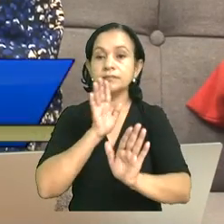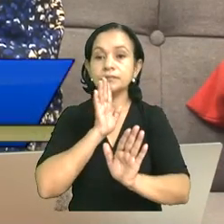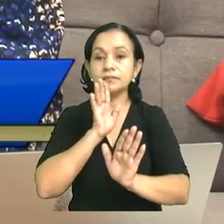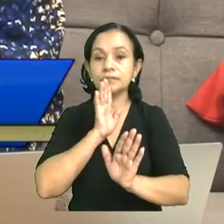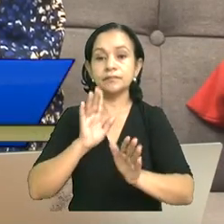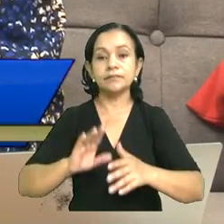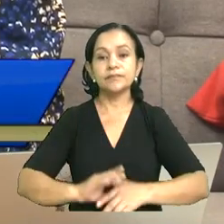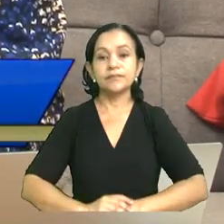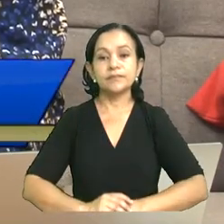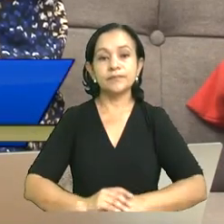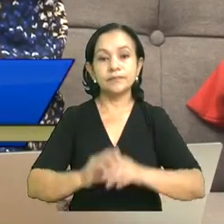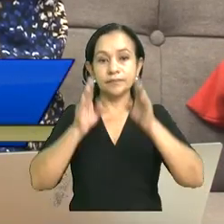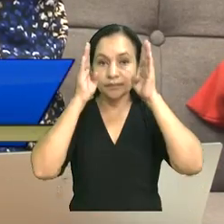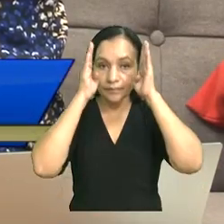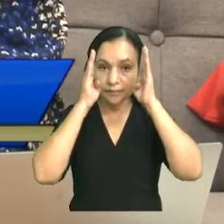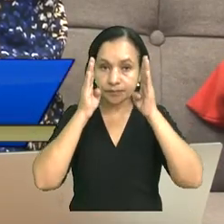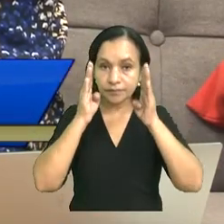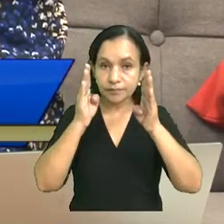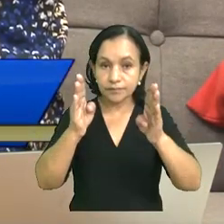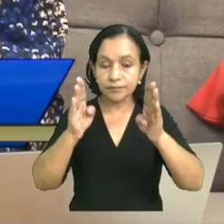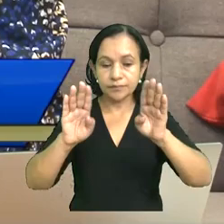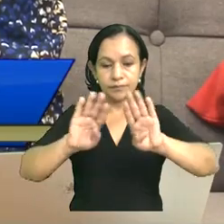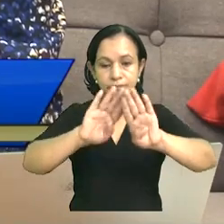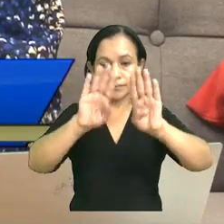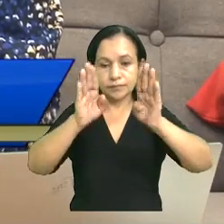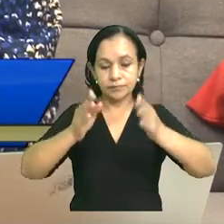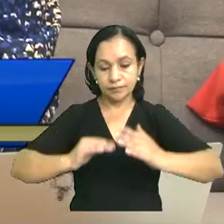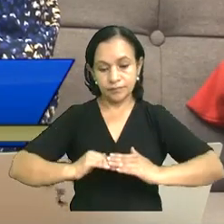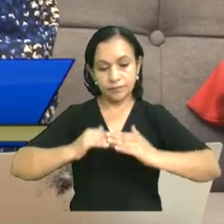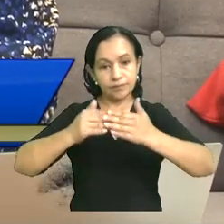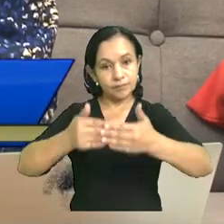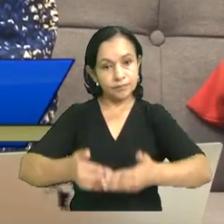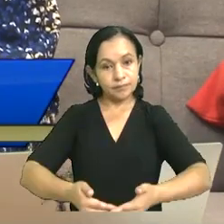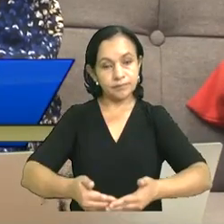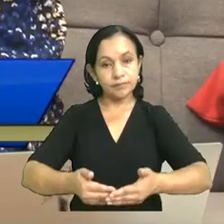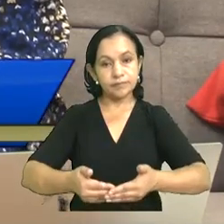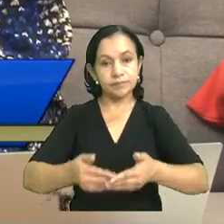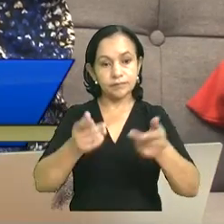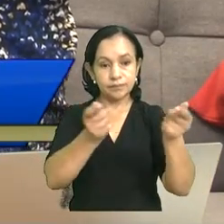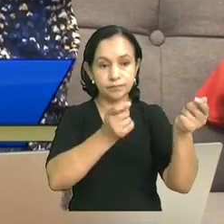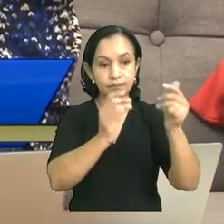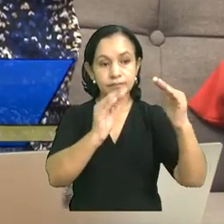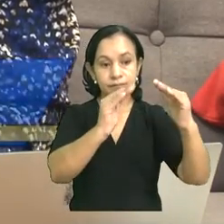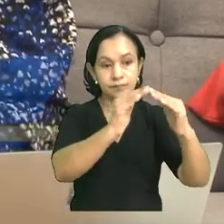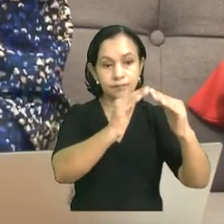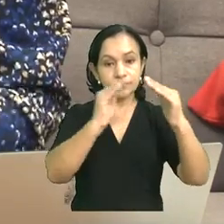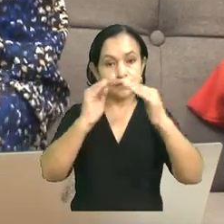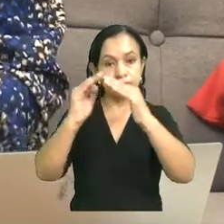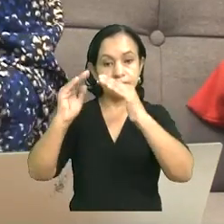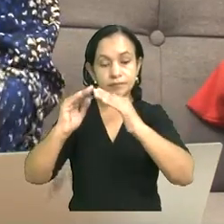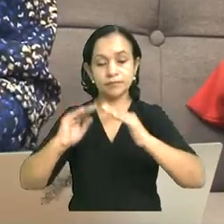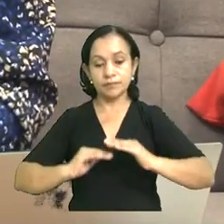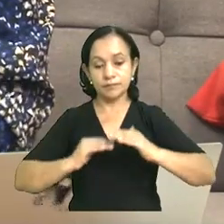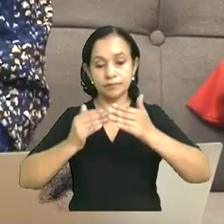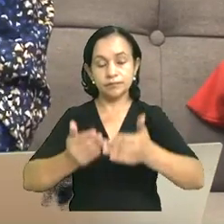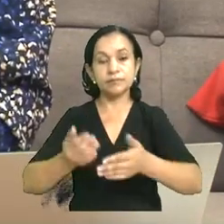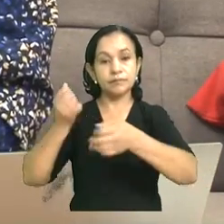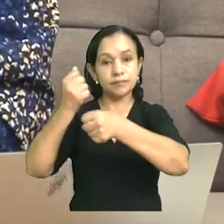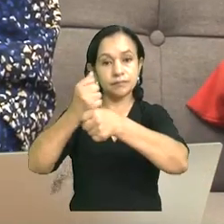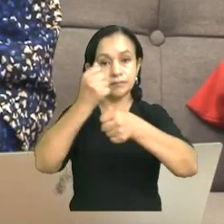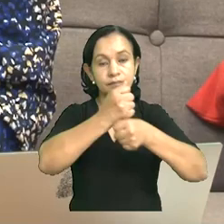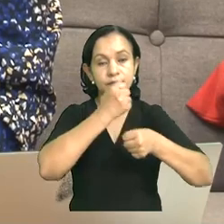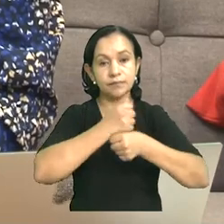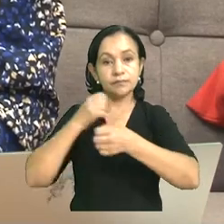la atención a las mujeres embarazadas a través de la administración de las casas maternas, que se trabaja en conjunto